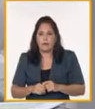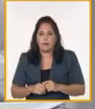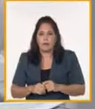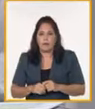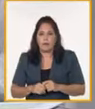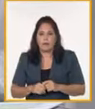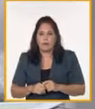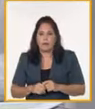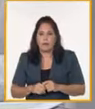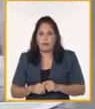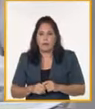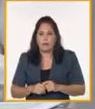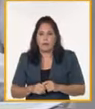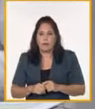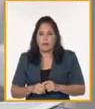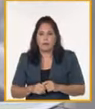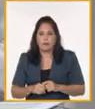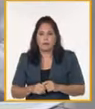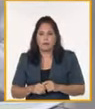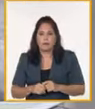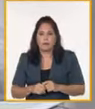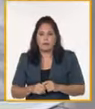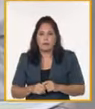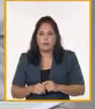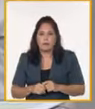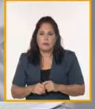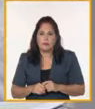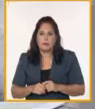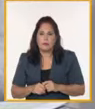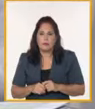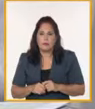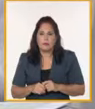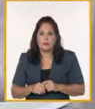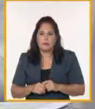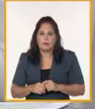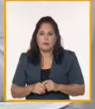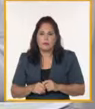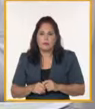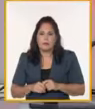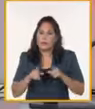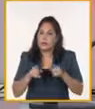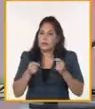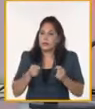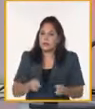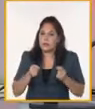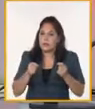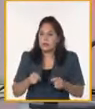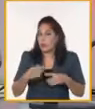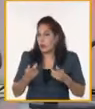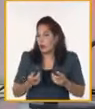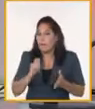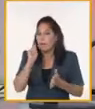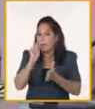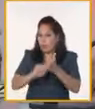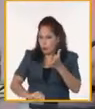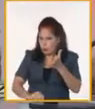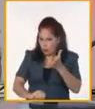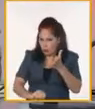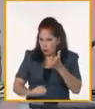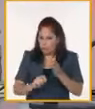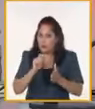no no por repetido eh debemos dejar de decir yo insistiría en las contravenciones que usted